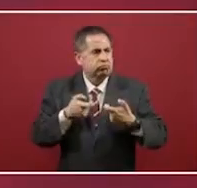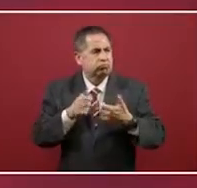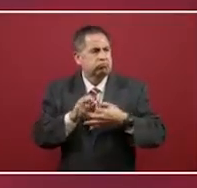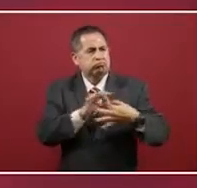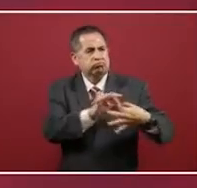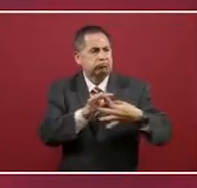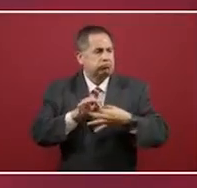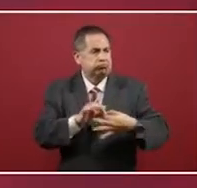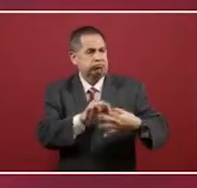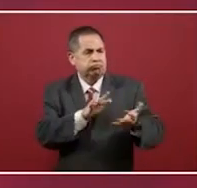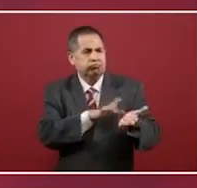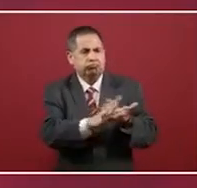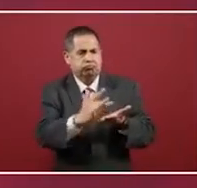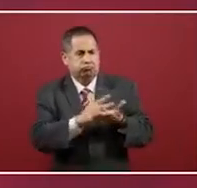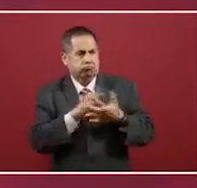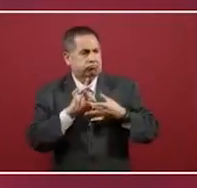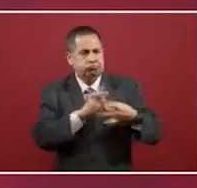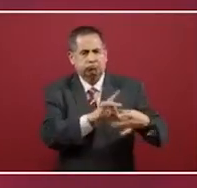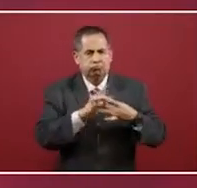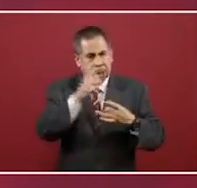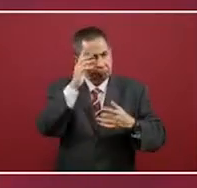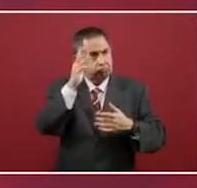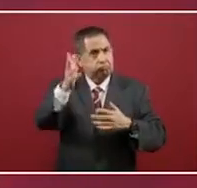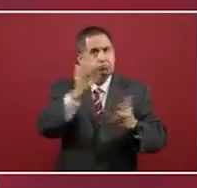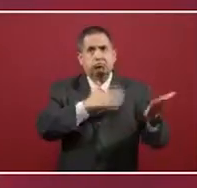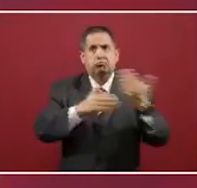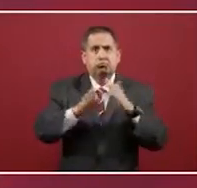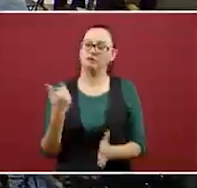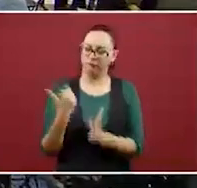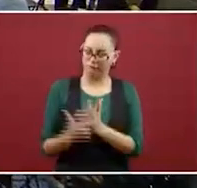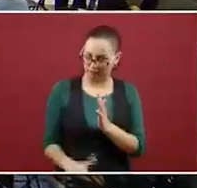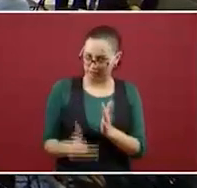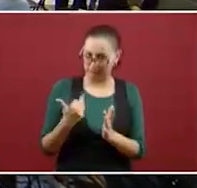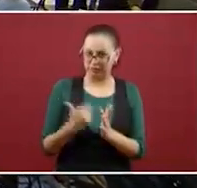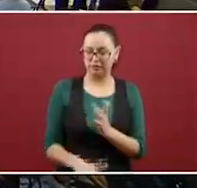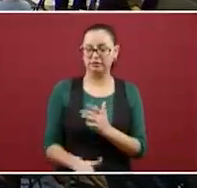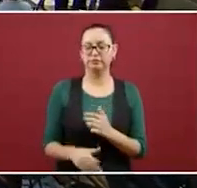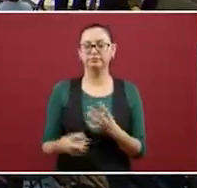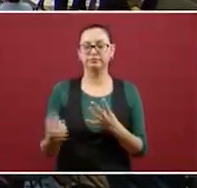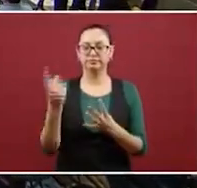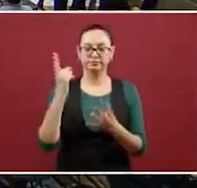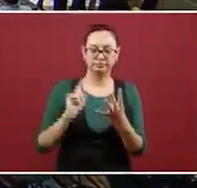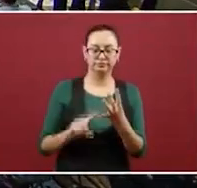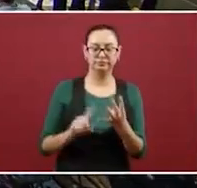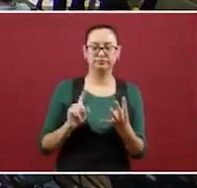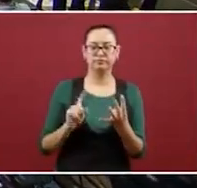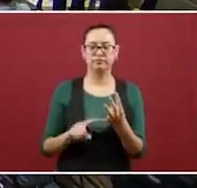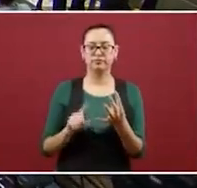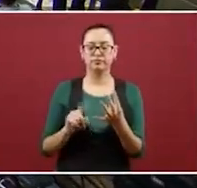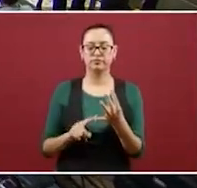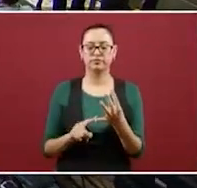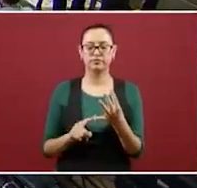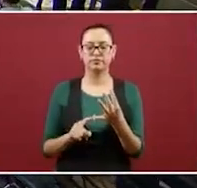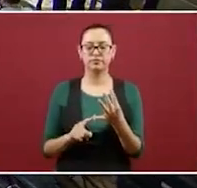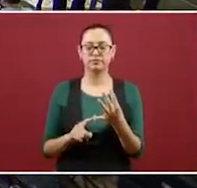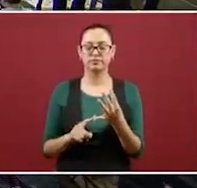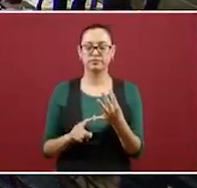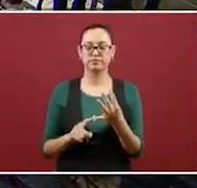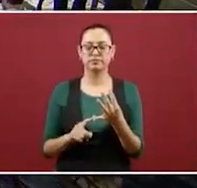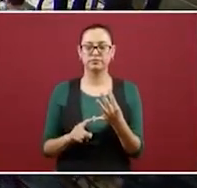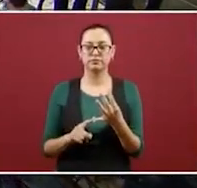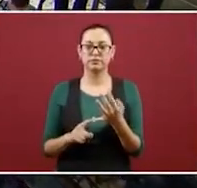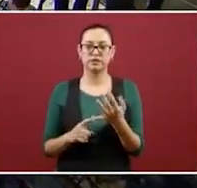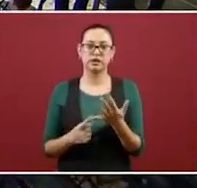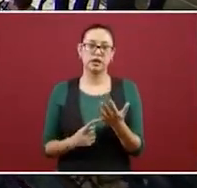cooperación para el desarrollo. Este miércoles el mandatario encabezará la inauguración de la